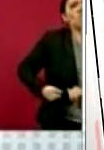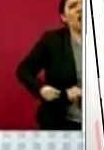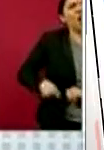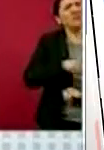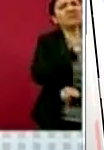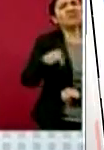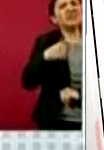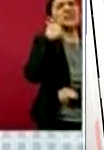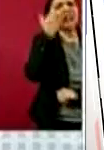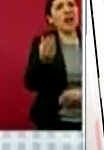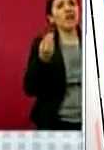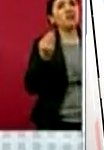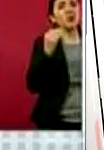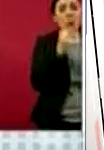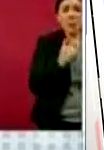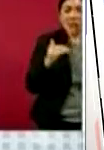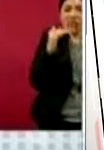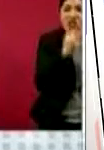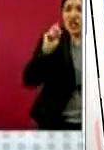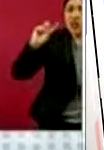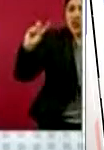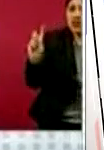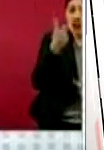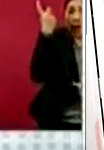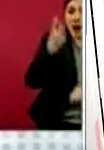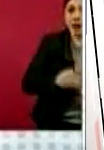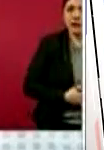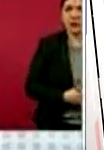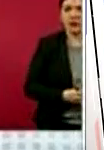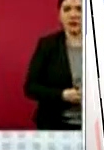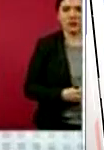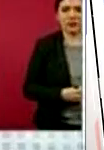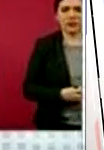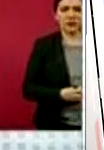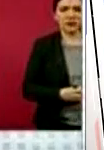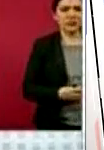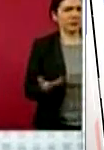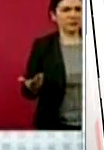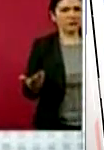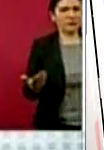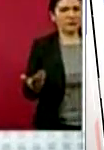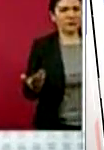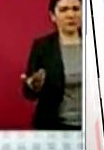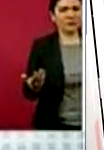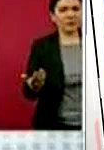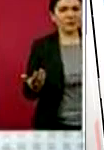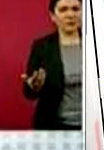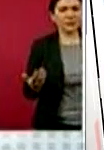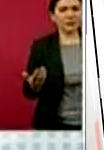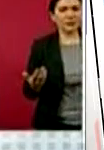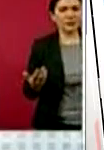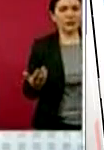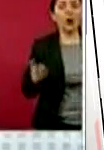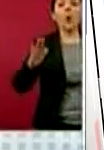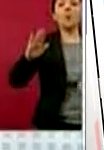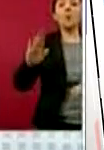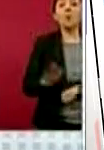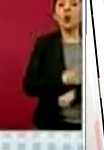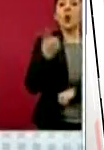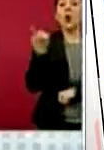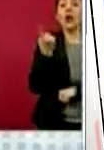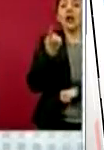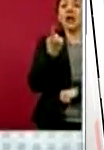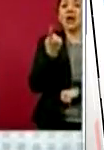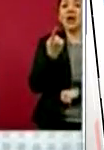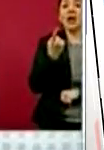manda, francamente, a amigos o, en todo caso, la basura de la 4T, de